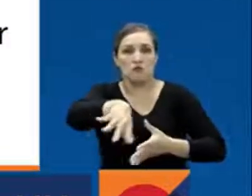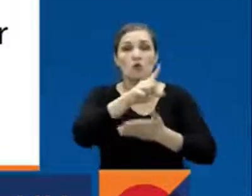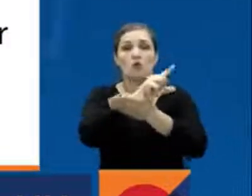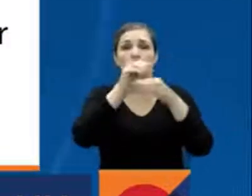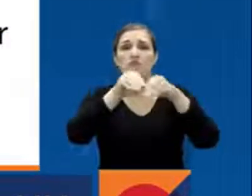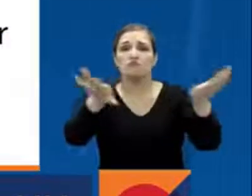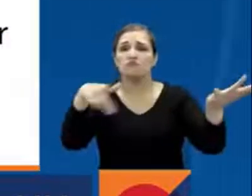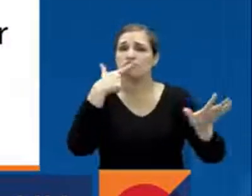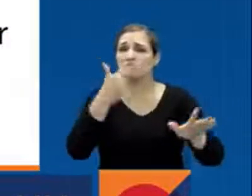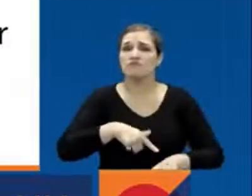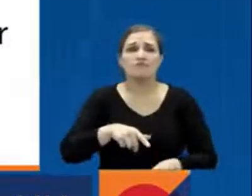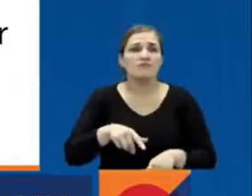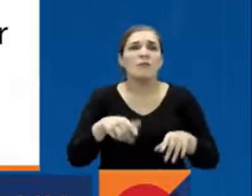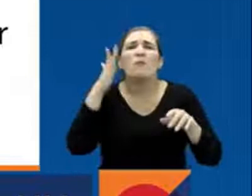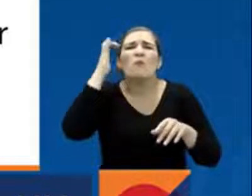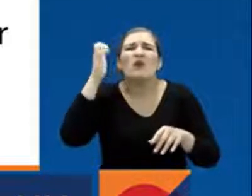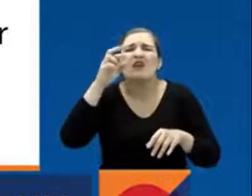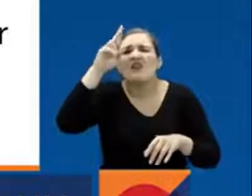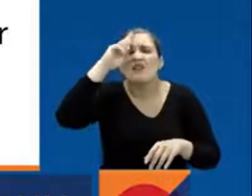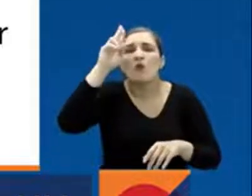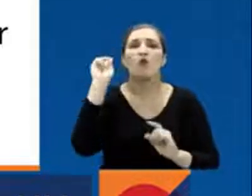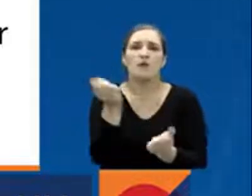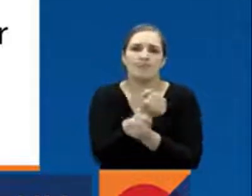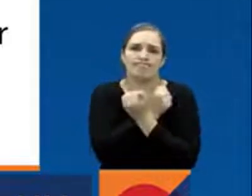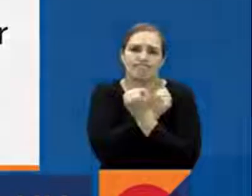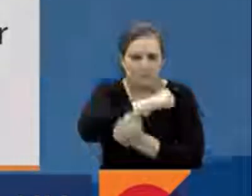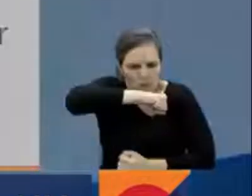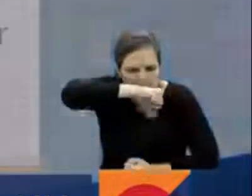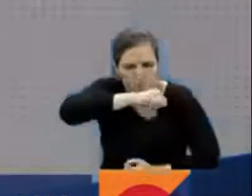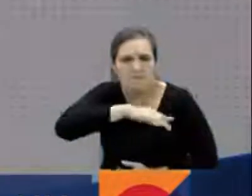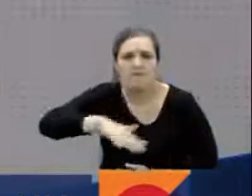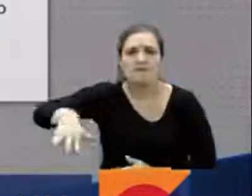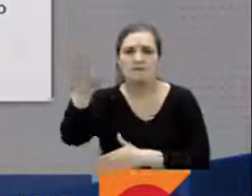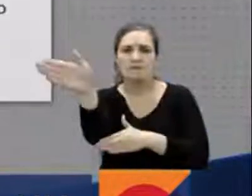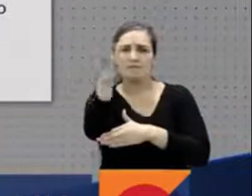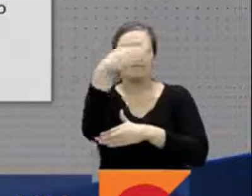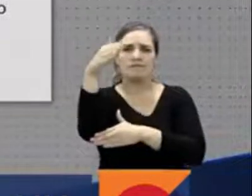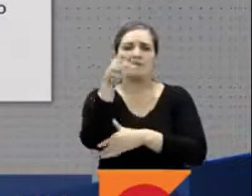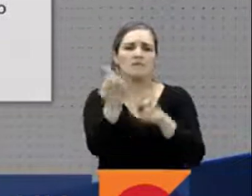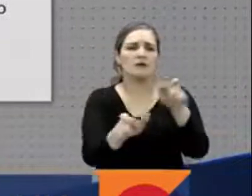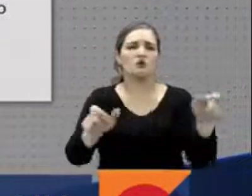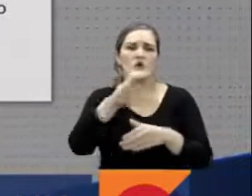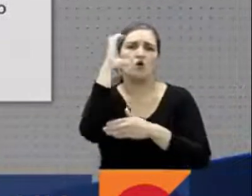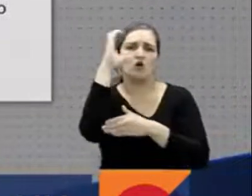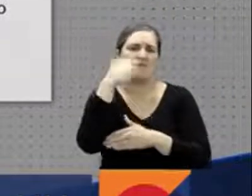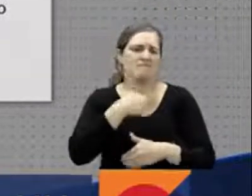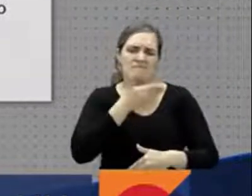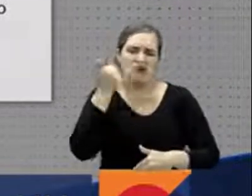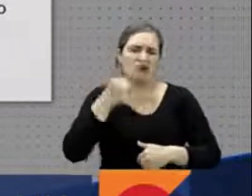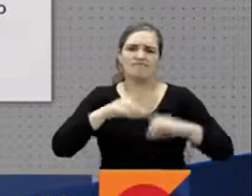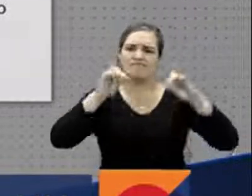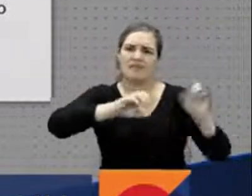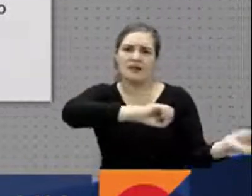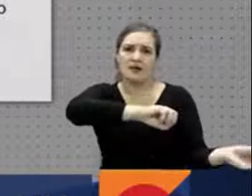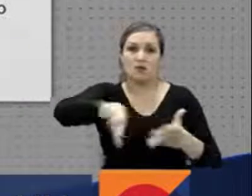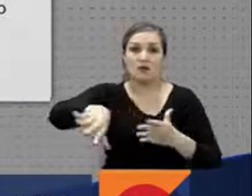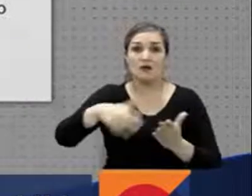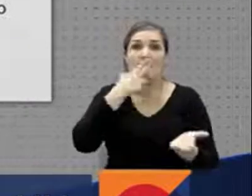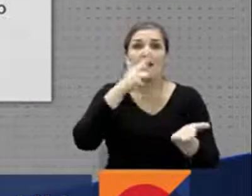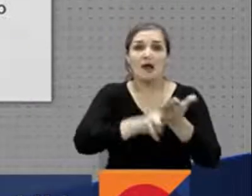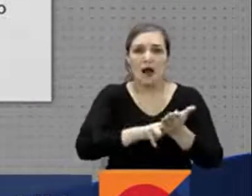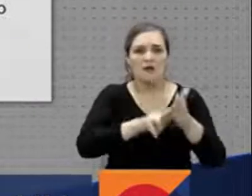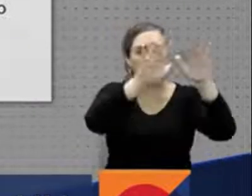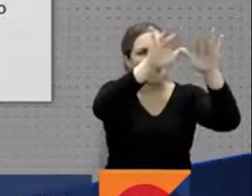que lo hacía, abro comillas, por amor al pueblo y a la patria, cierro comillas. En una carta de 2 páginas, Pinzón señaló